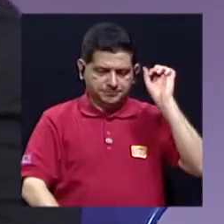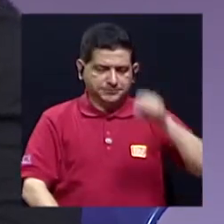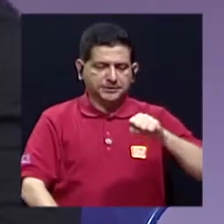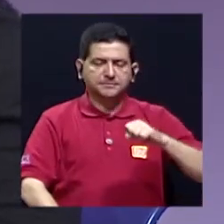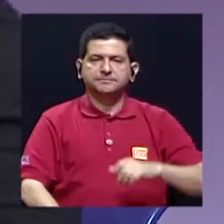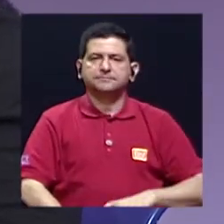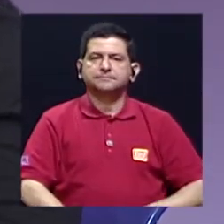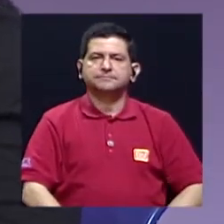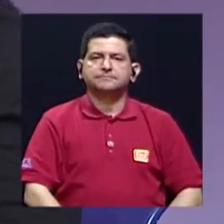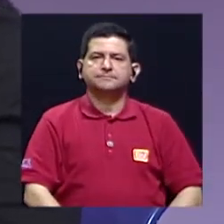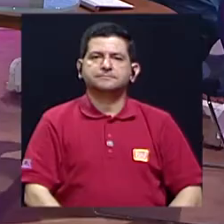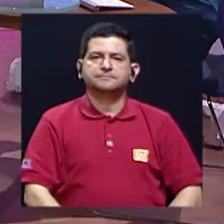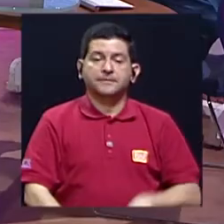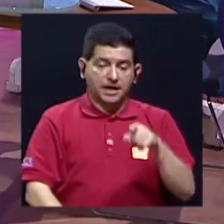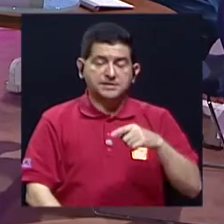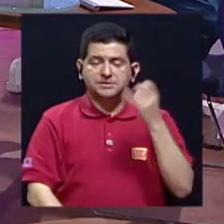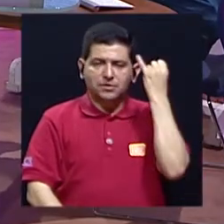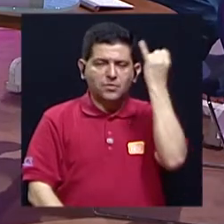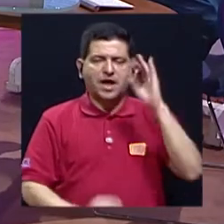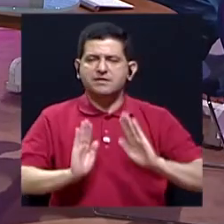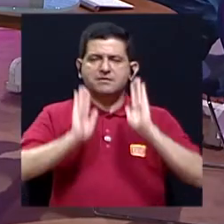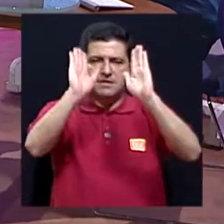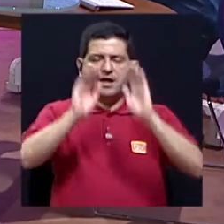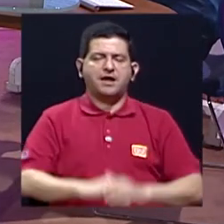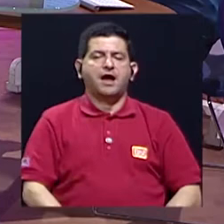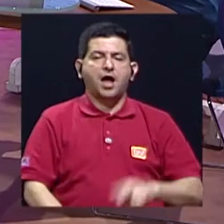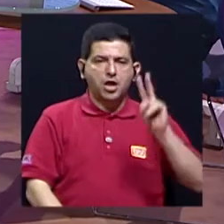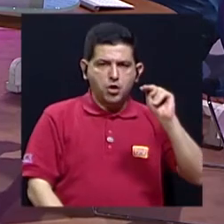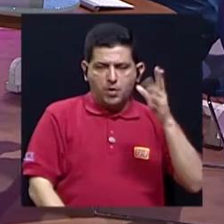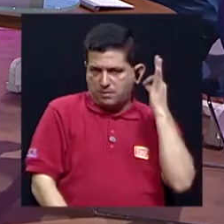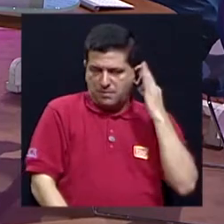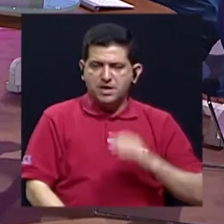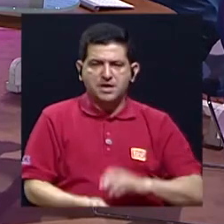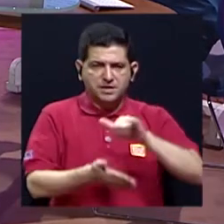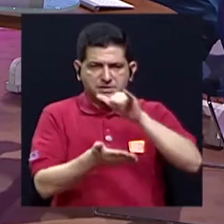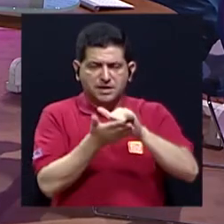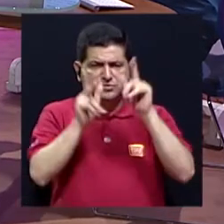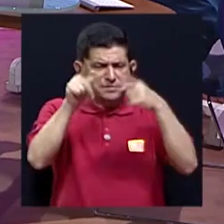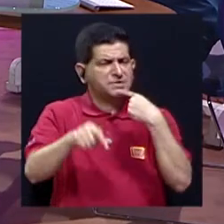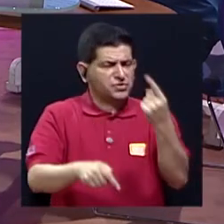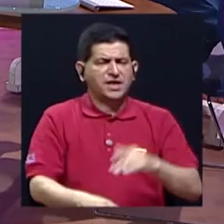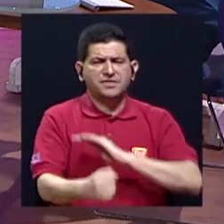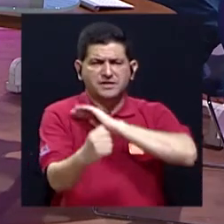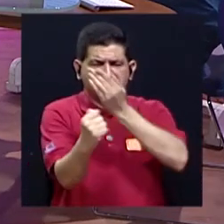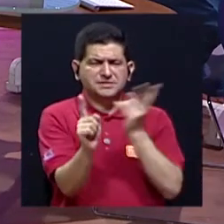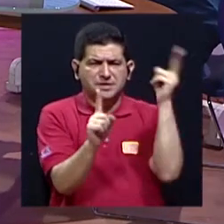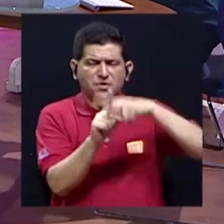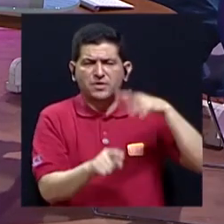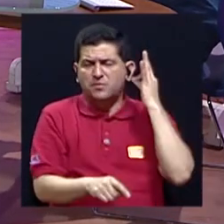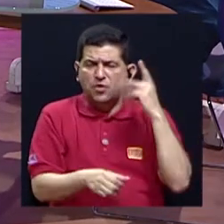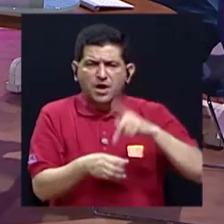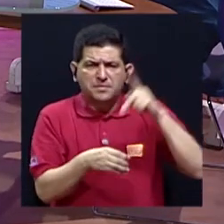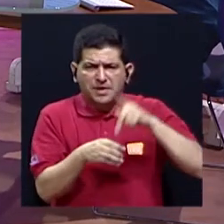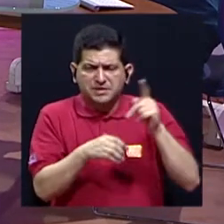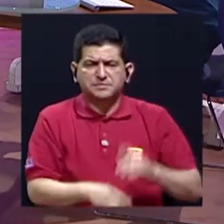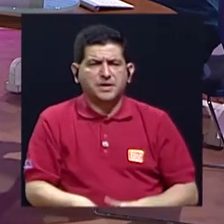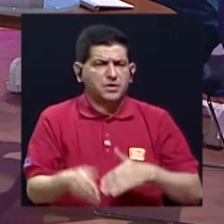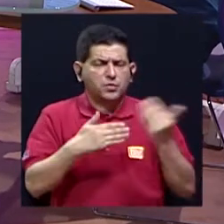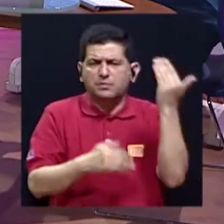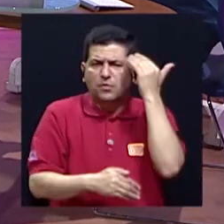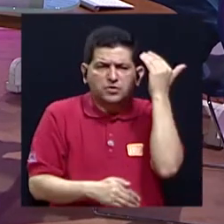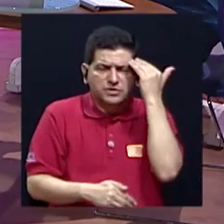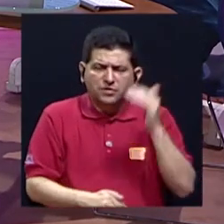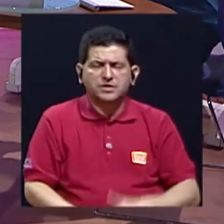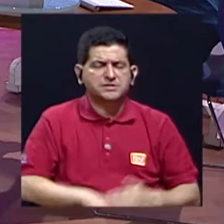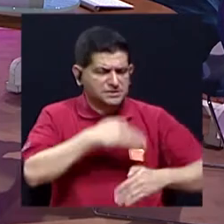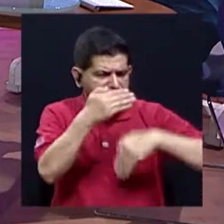implementara. Eso sí, es una excelente idea. Dice Noemí de San José, una de las panelistas aconseja que se empoderen las mujeres y participen aún con poco conocimiento